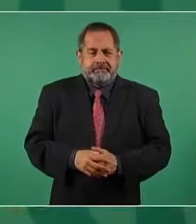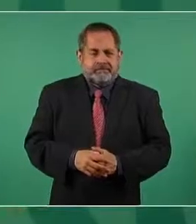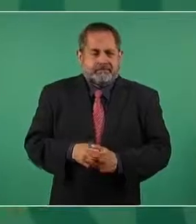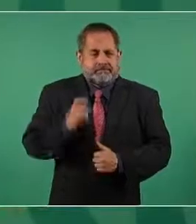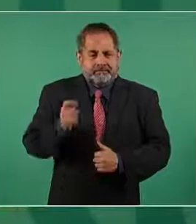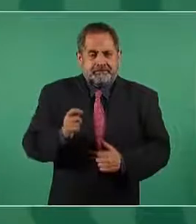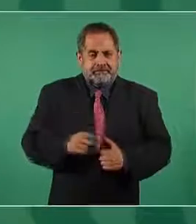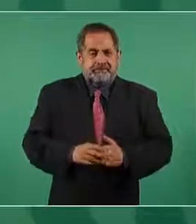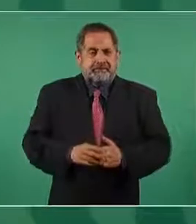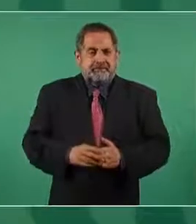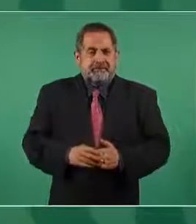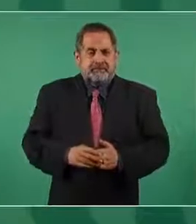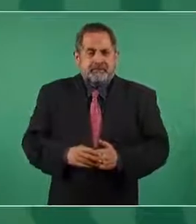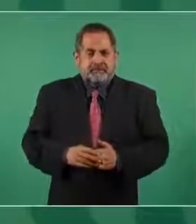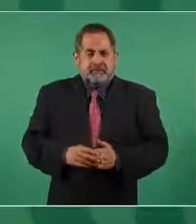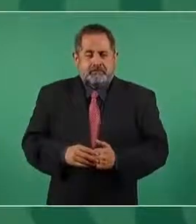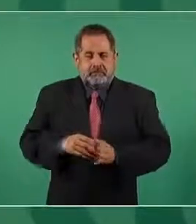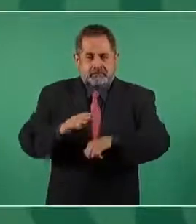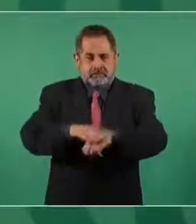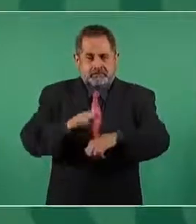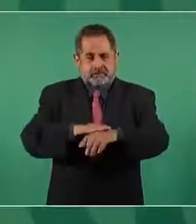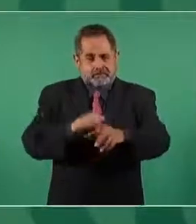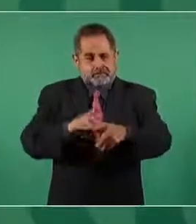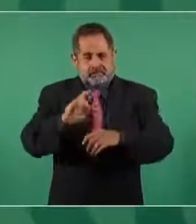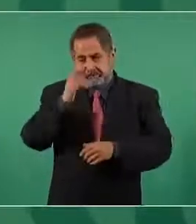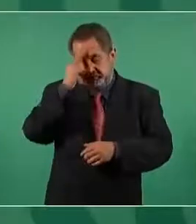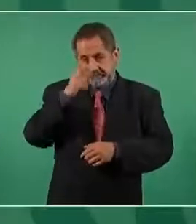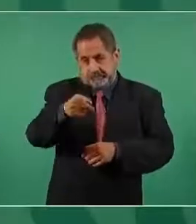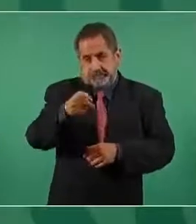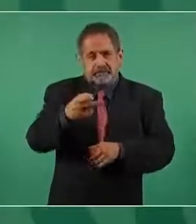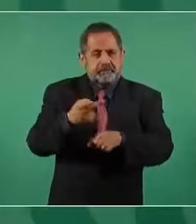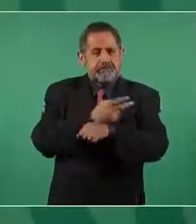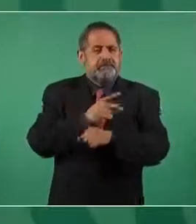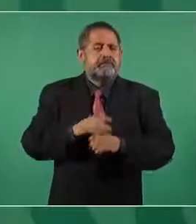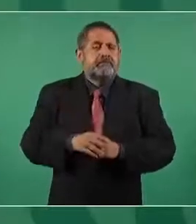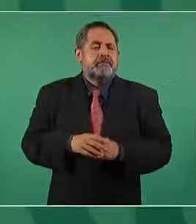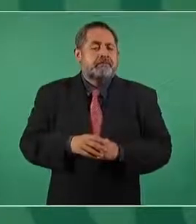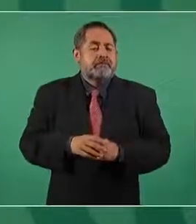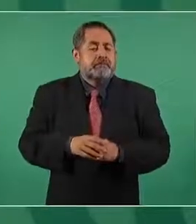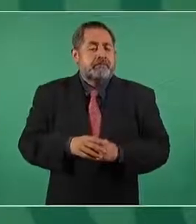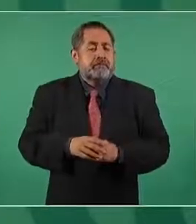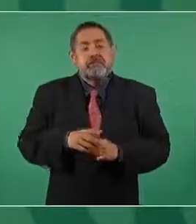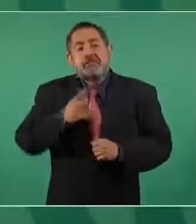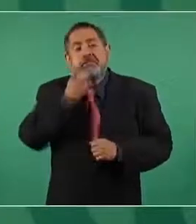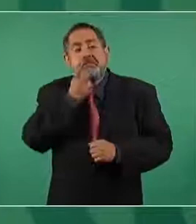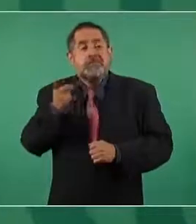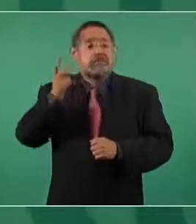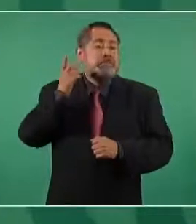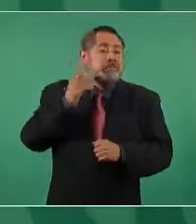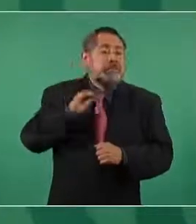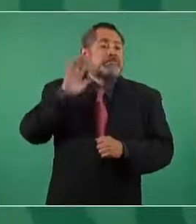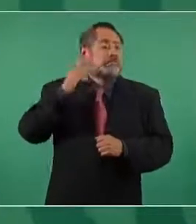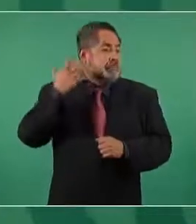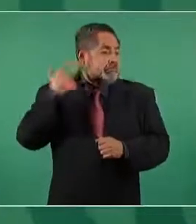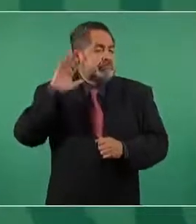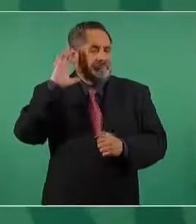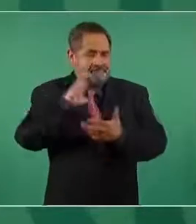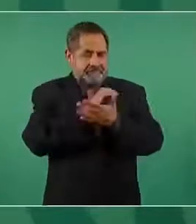Si les recuerdo sobre lo que iban a producir con estos contratos,